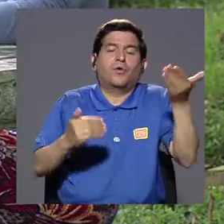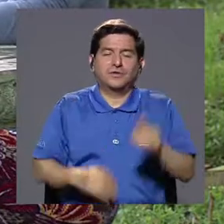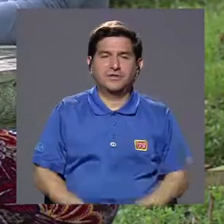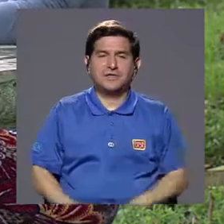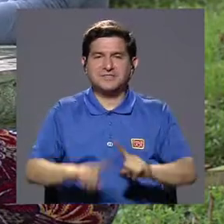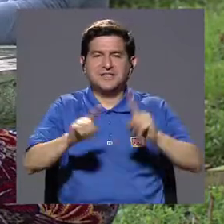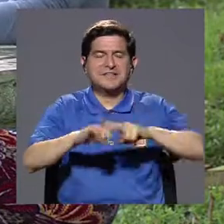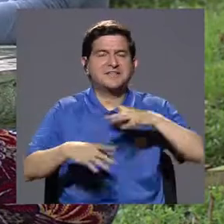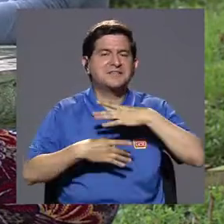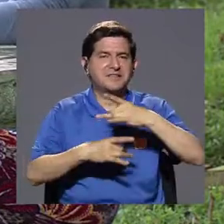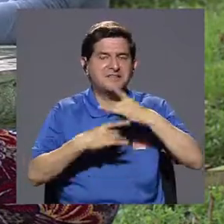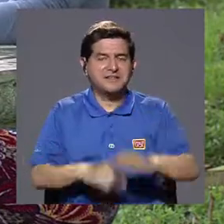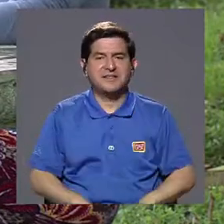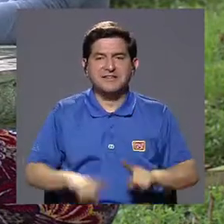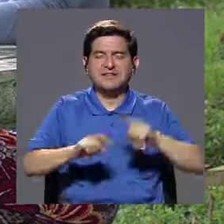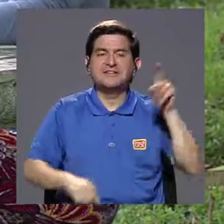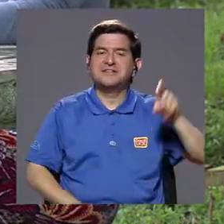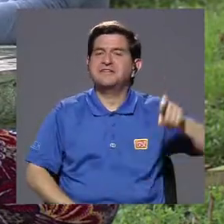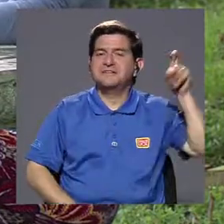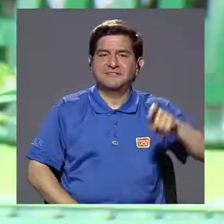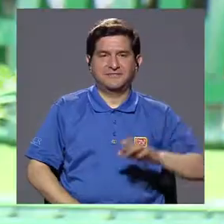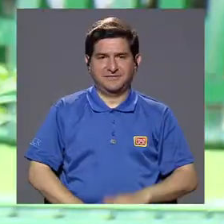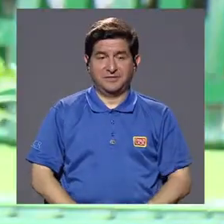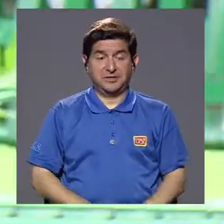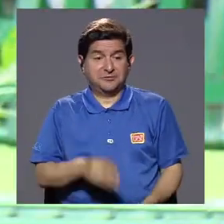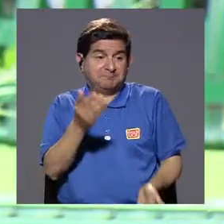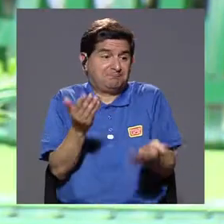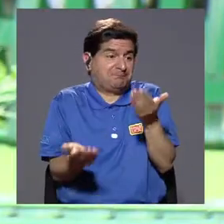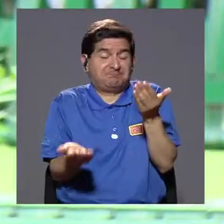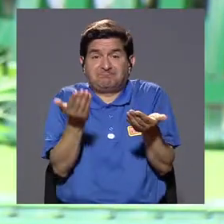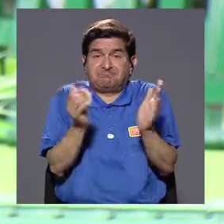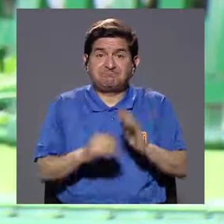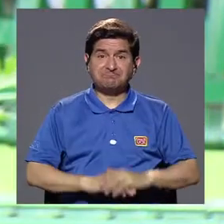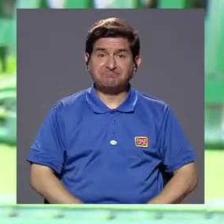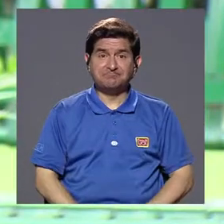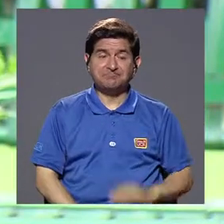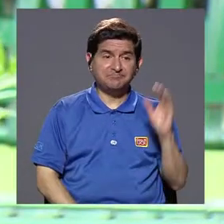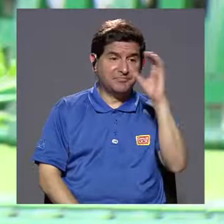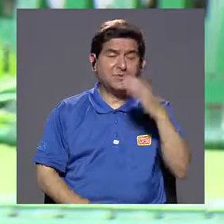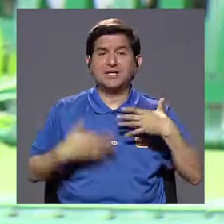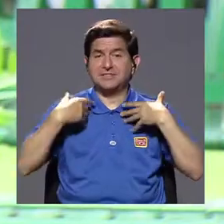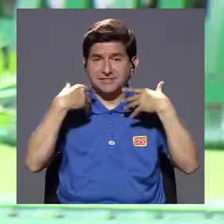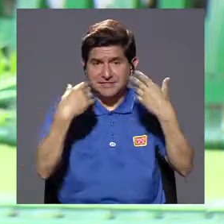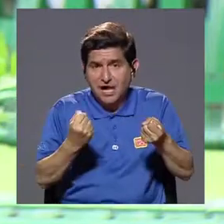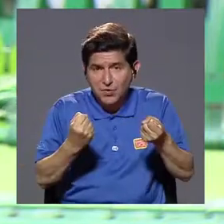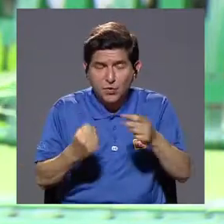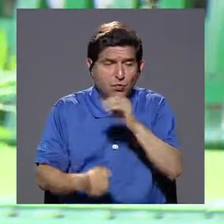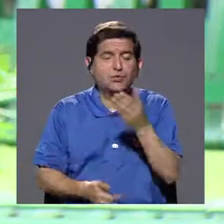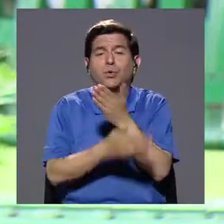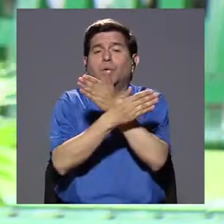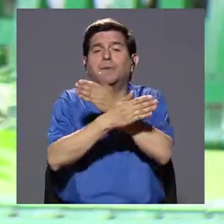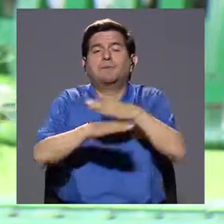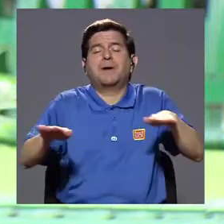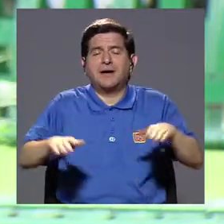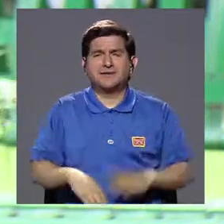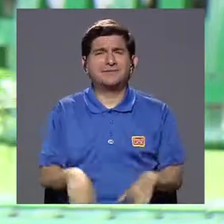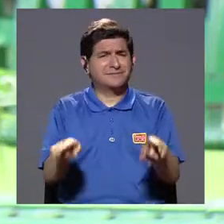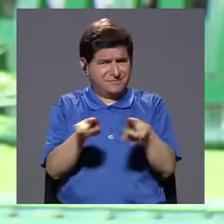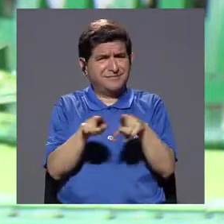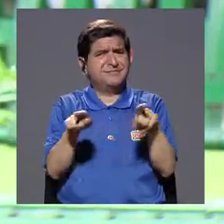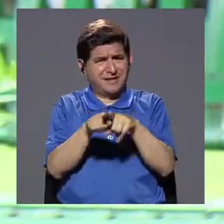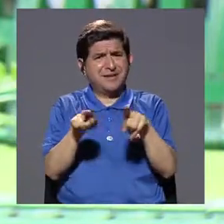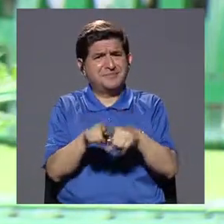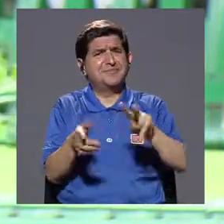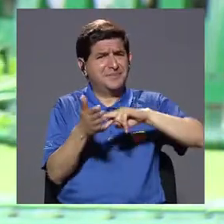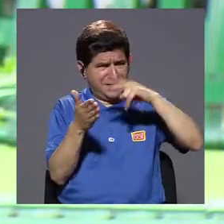cosas otros intereses otras necesidades de repente buscarán salud o buscarán paz que eso también